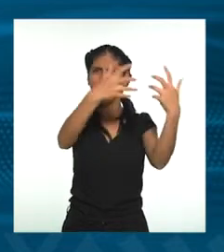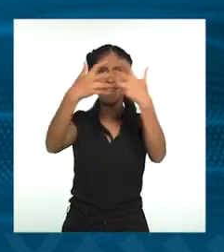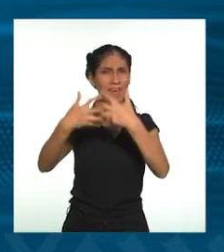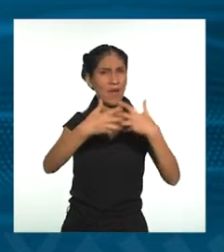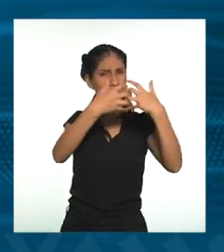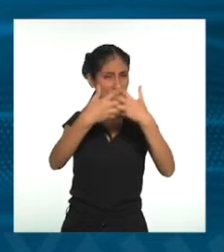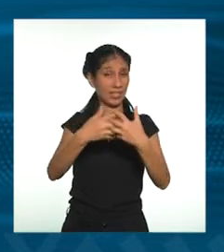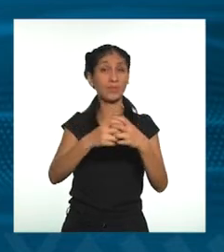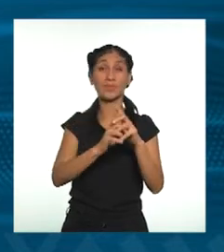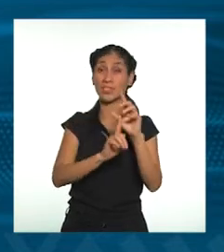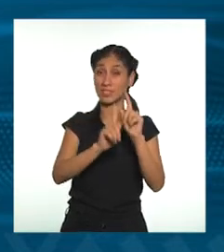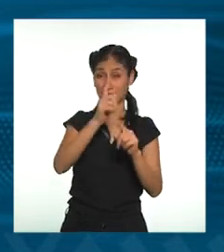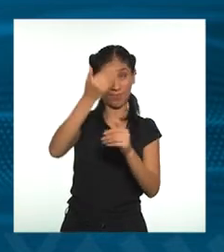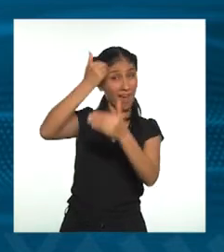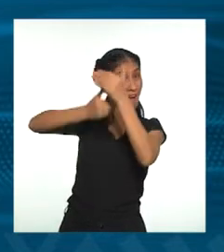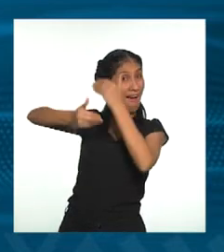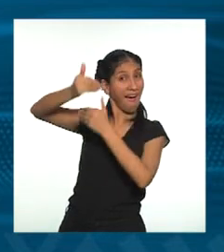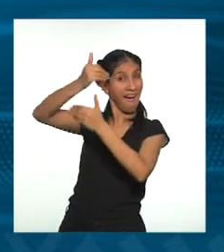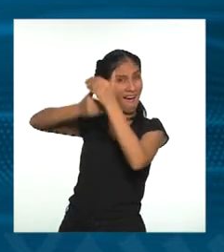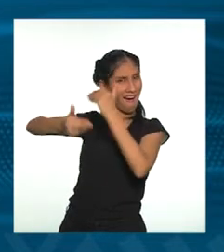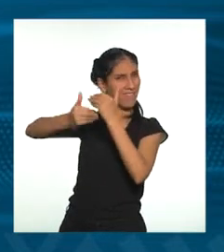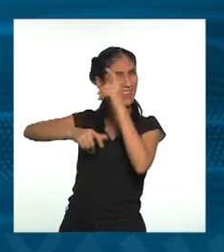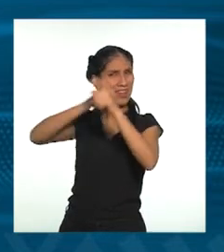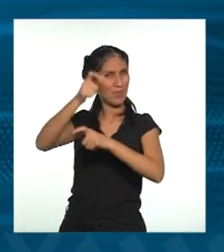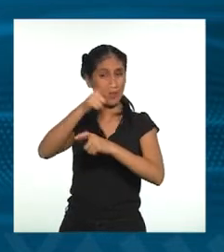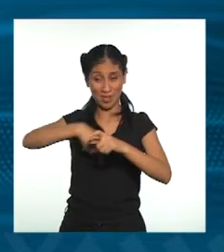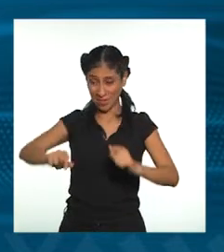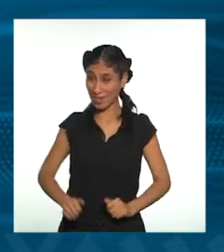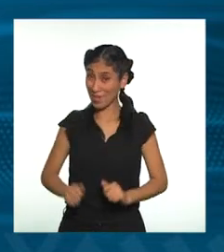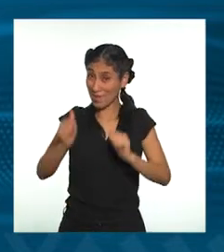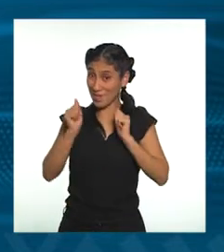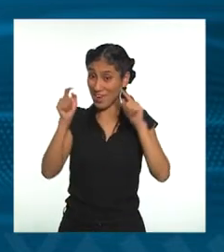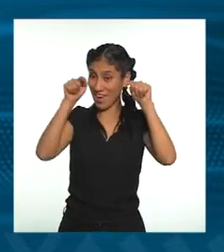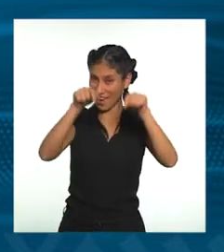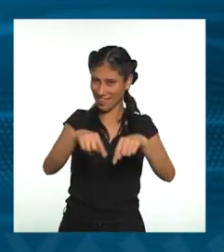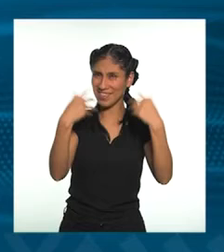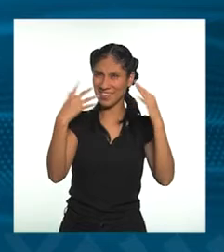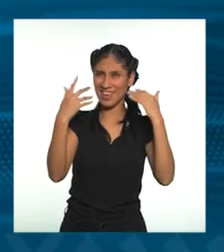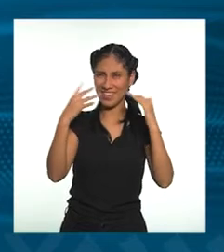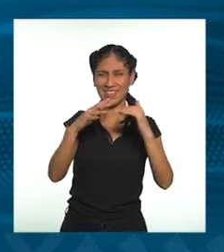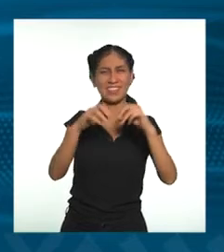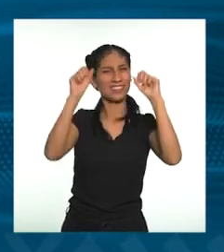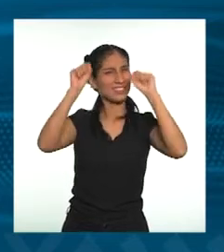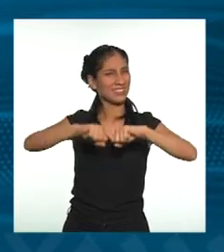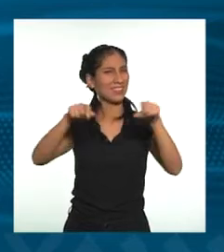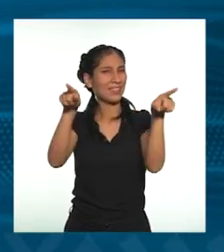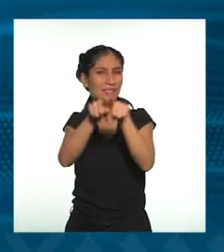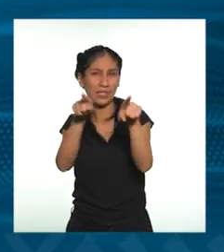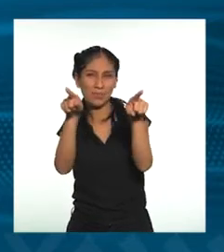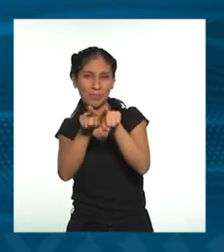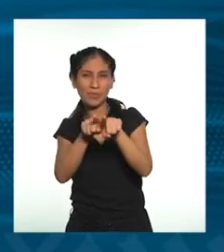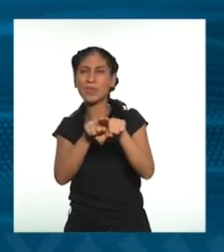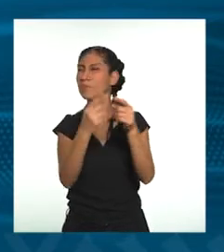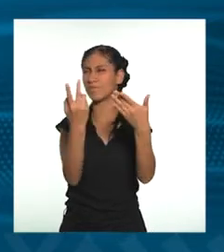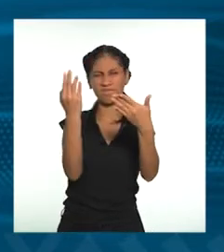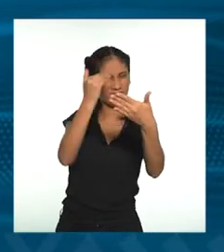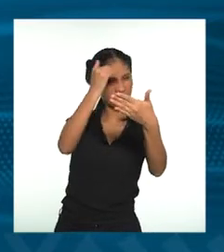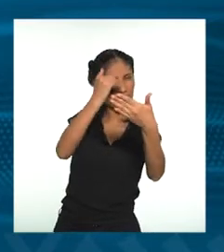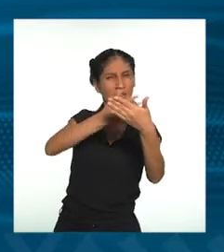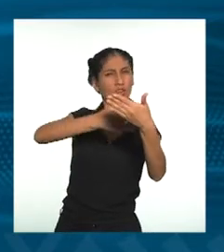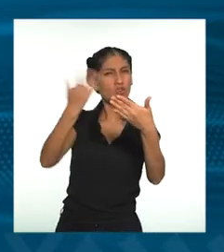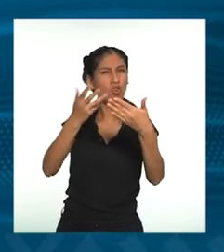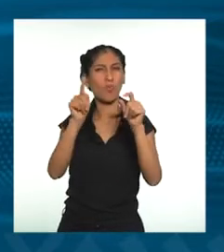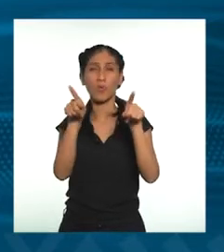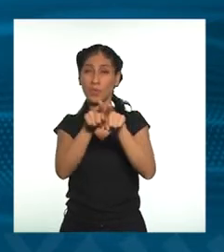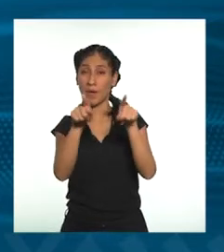poblaciones que vivían en el continente mucho antes que lleguen los europeos. Exacto. Además, debemos tener en